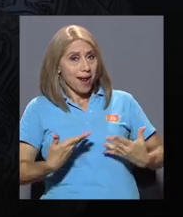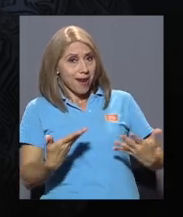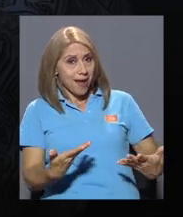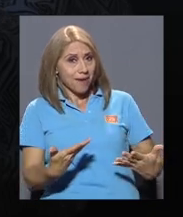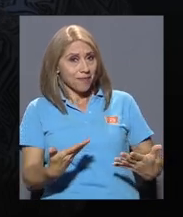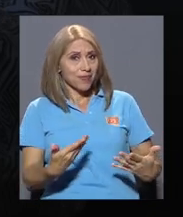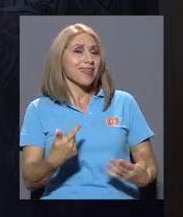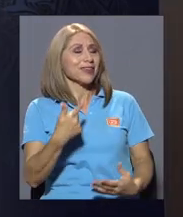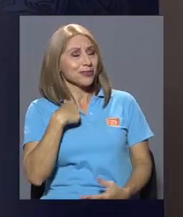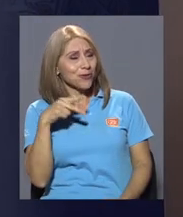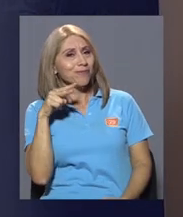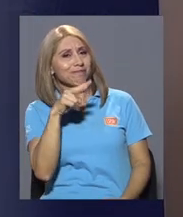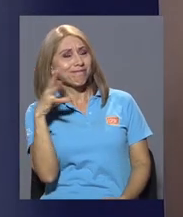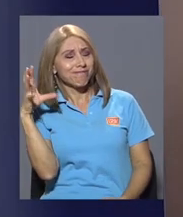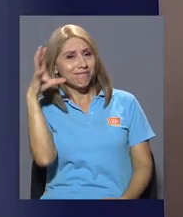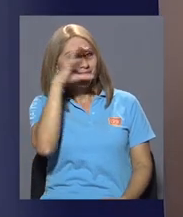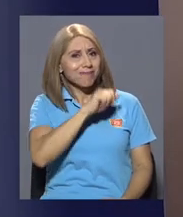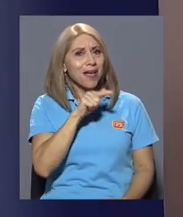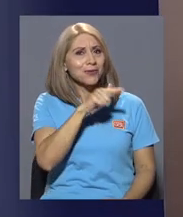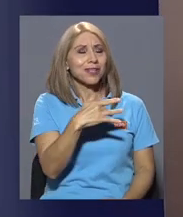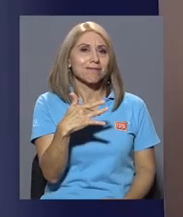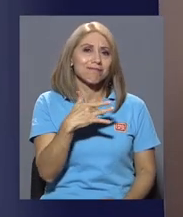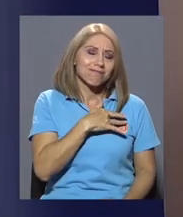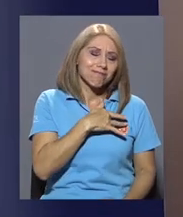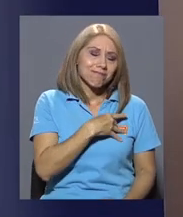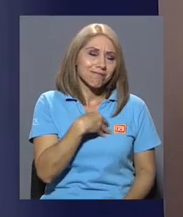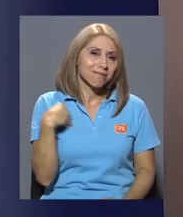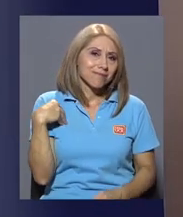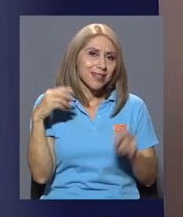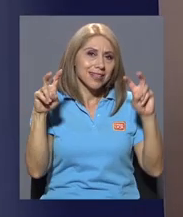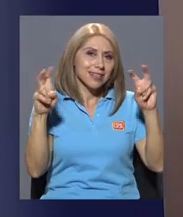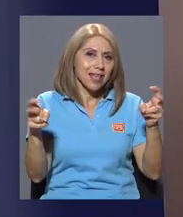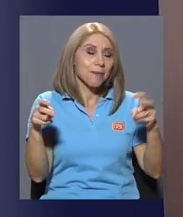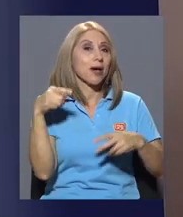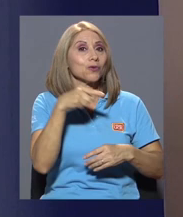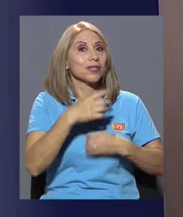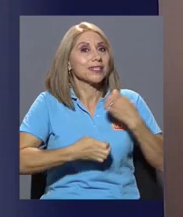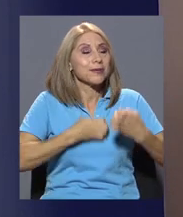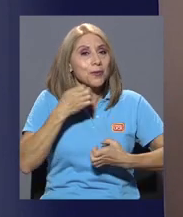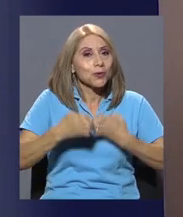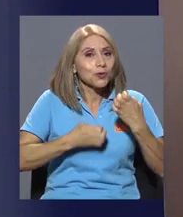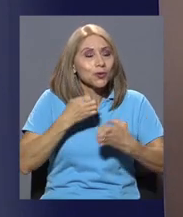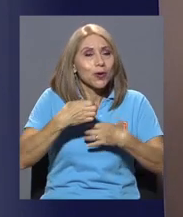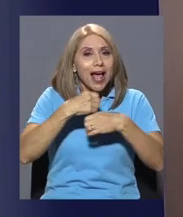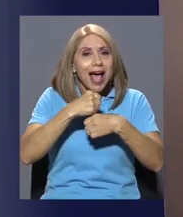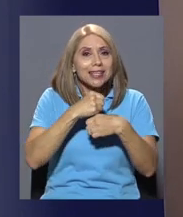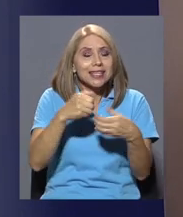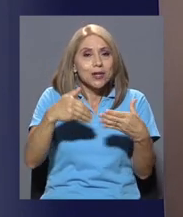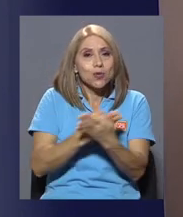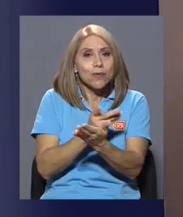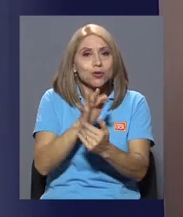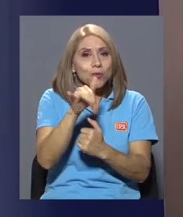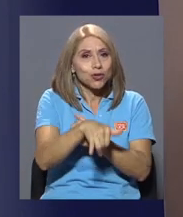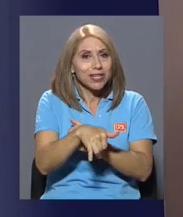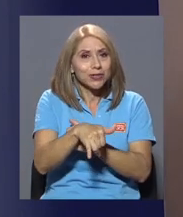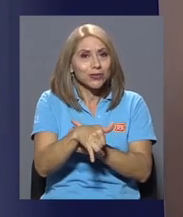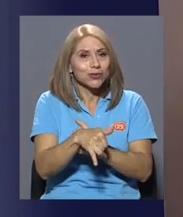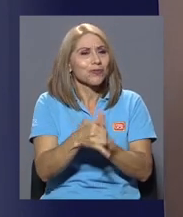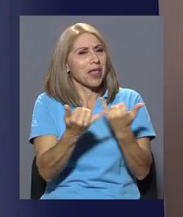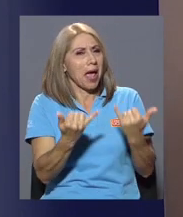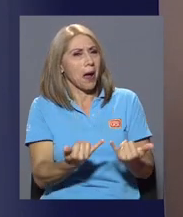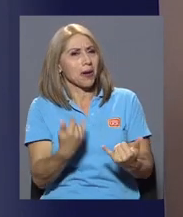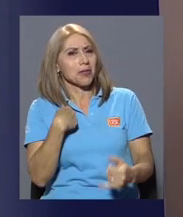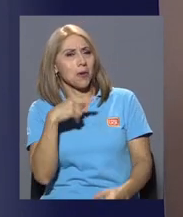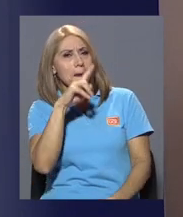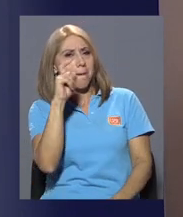claro cuánto te apasiona el tema y cuando te ilusiona seguir emprendiendo nuevos proyectos y por eso quiero